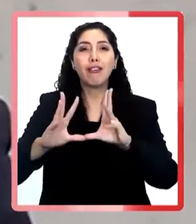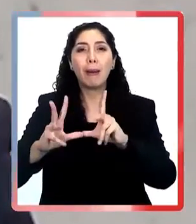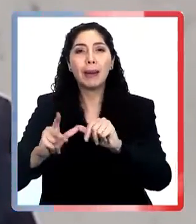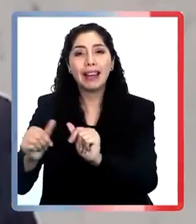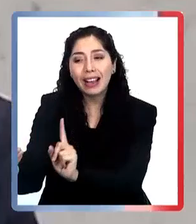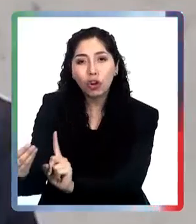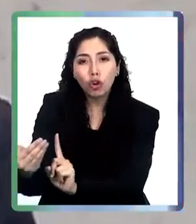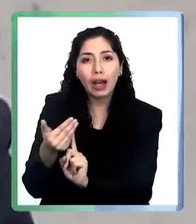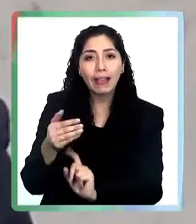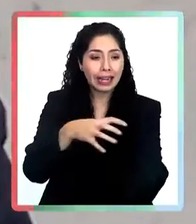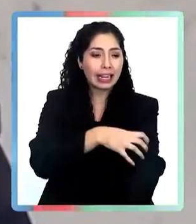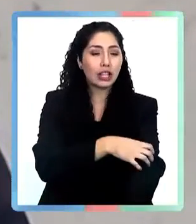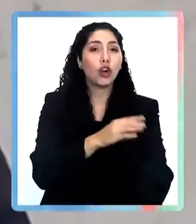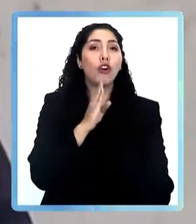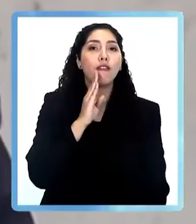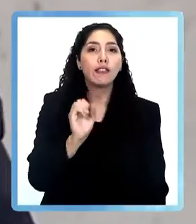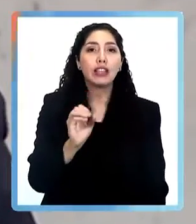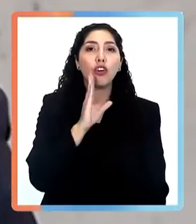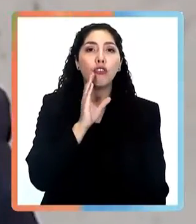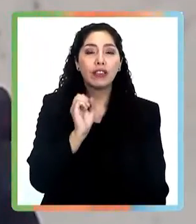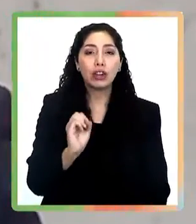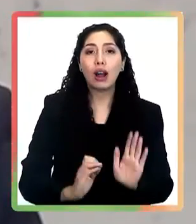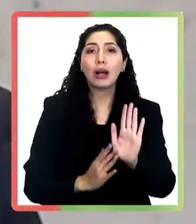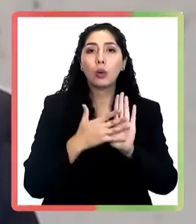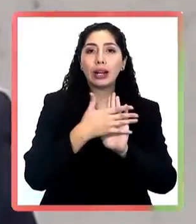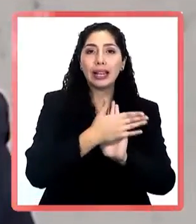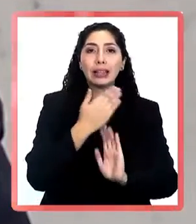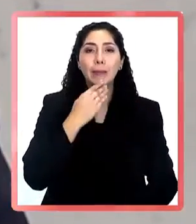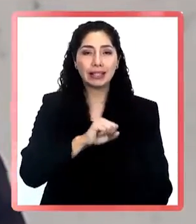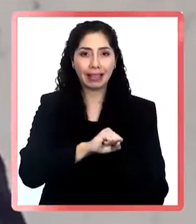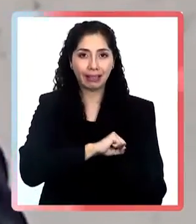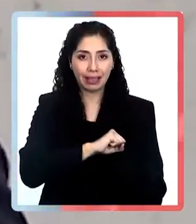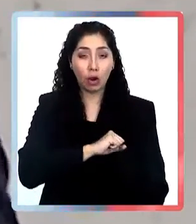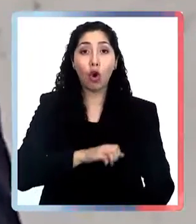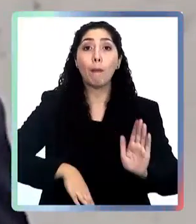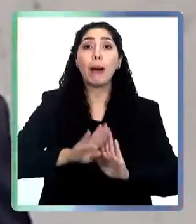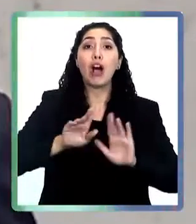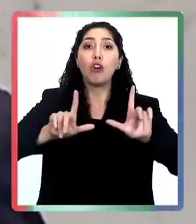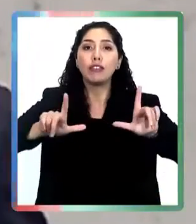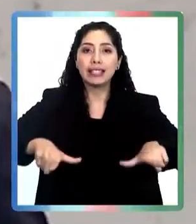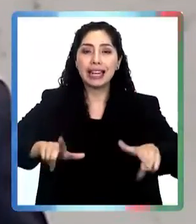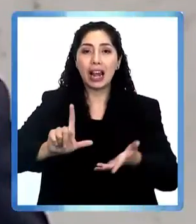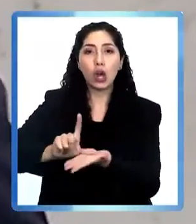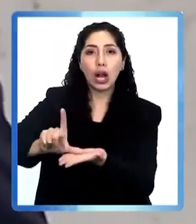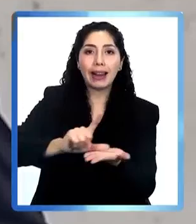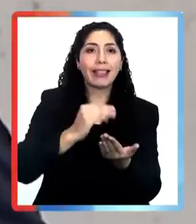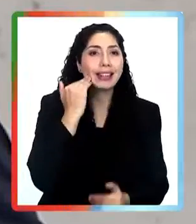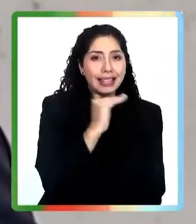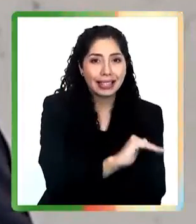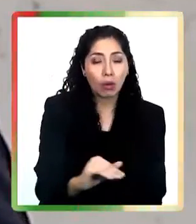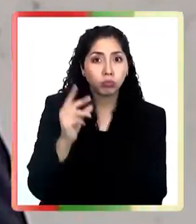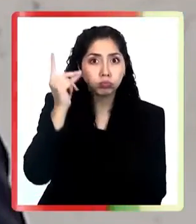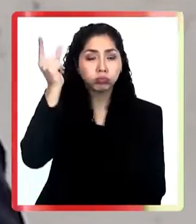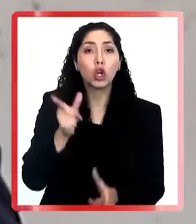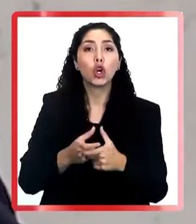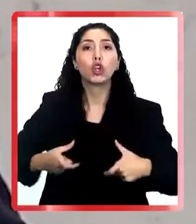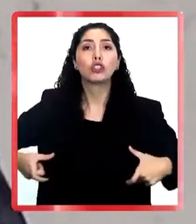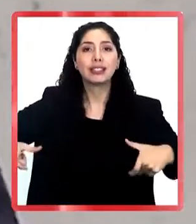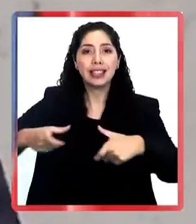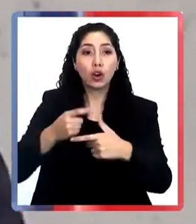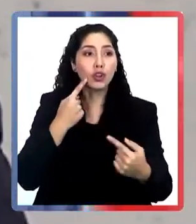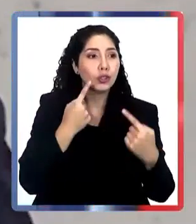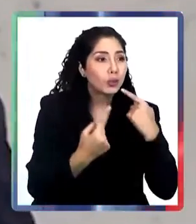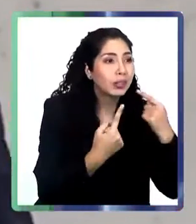en las regiones del bío bío araucanía y metropolitana implementaremos más oficinas locales de la niñez crearemos el consejo consultivo